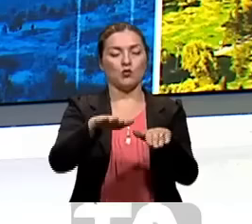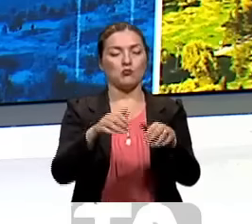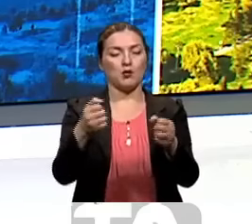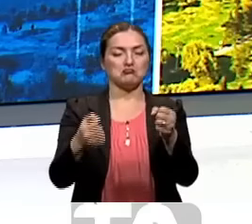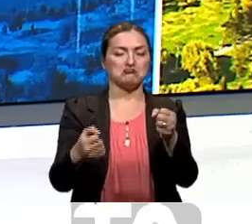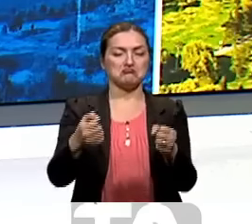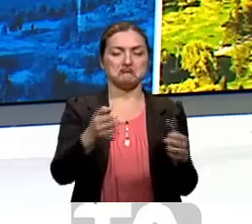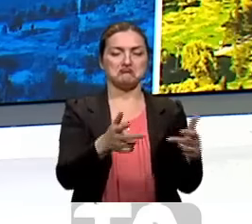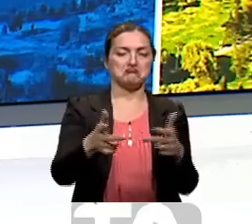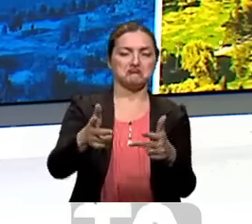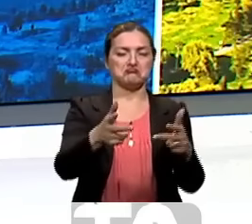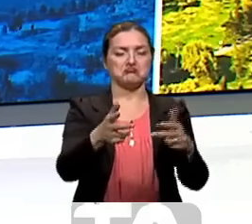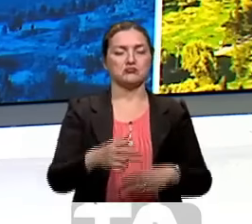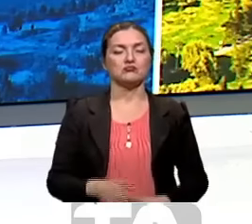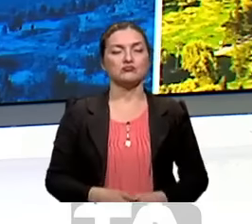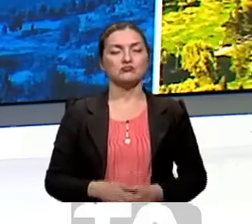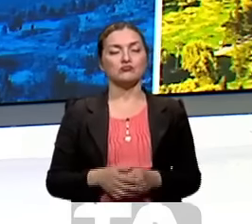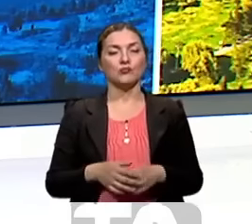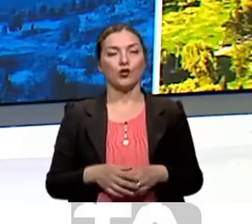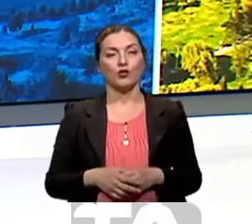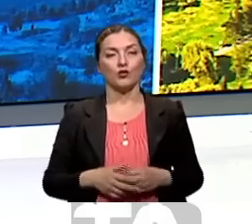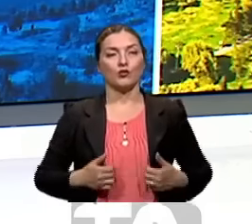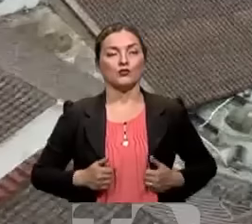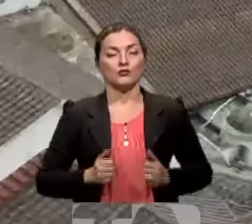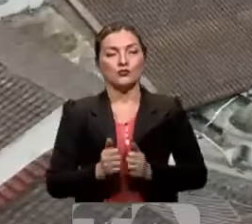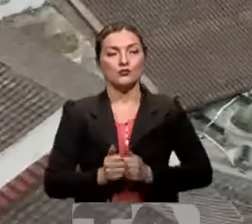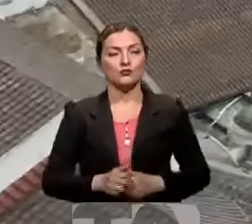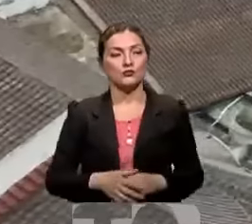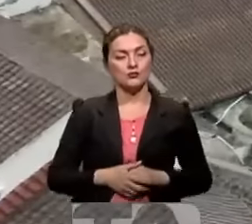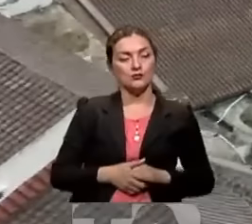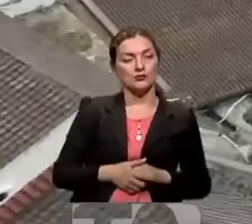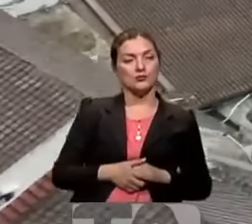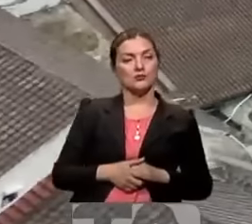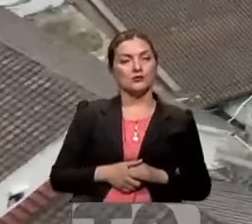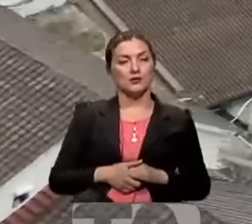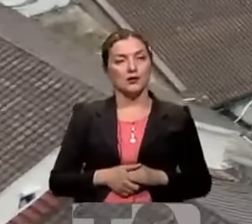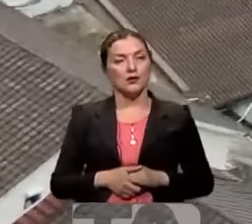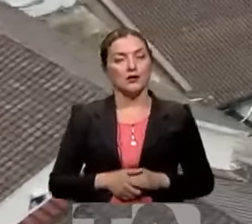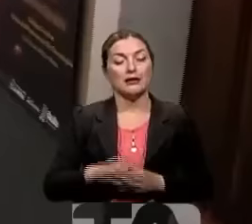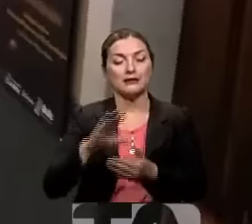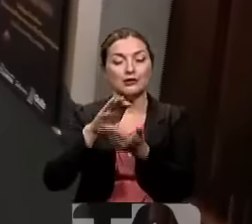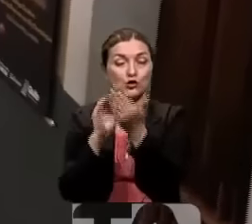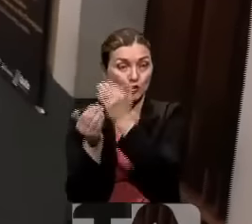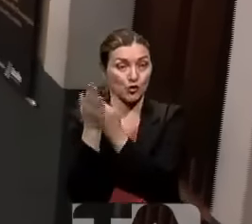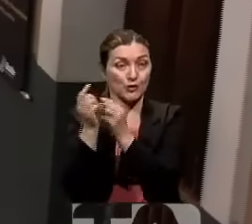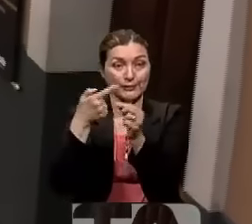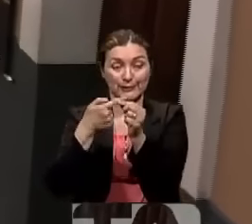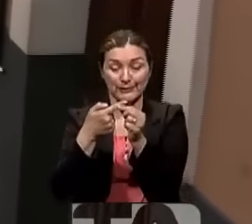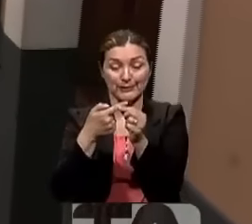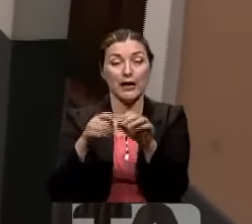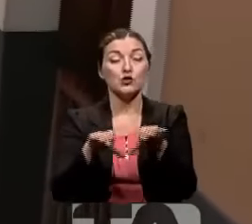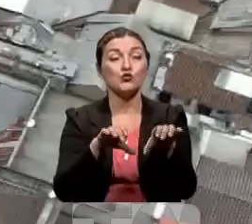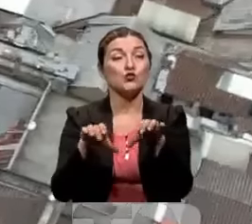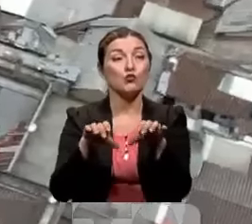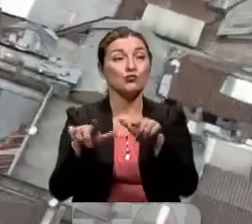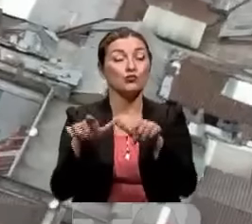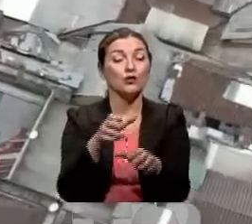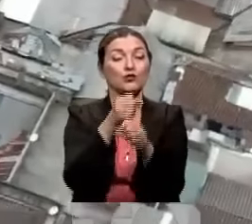espacio a quienes circulan por ese lugar. En miras de reactivar el Centro Histórico de Quito y de recuperar espacios,